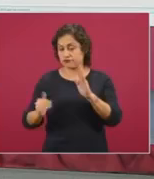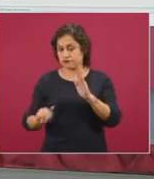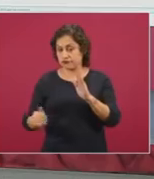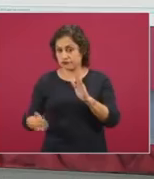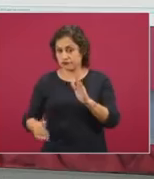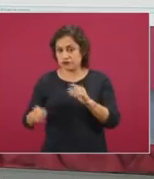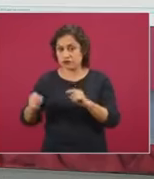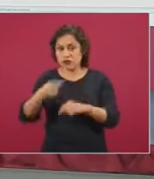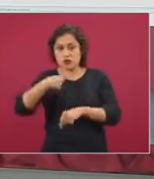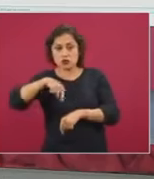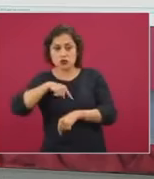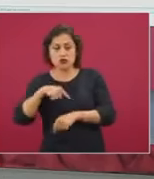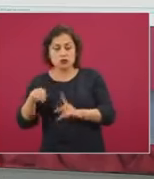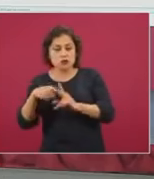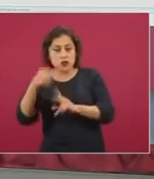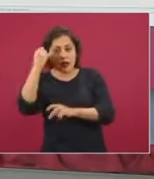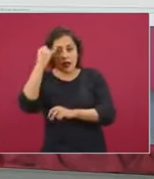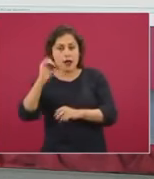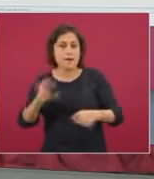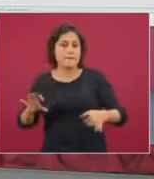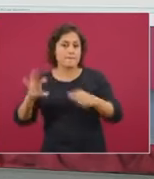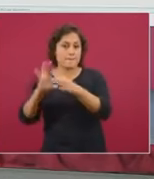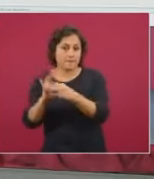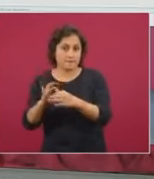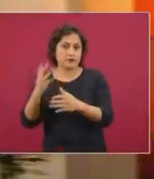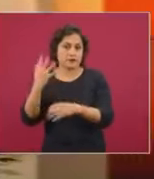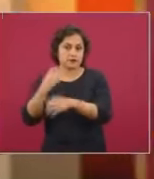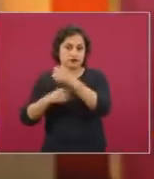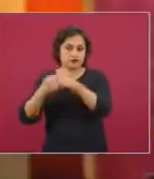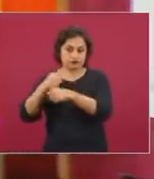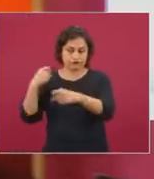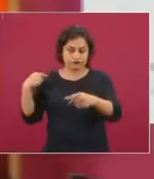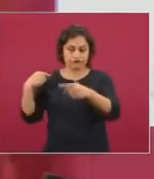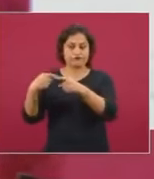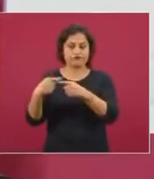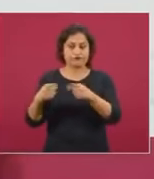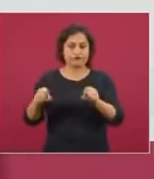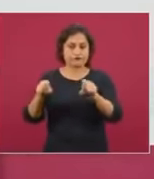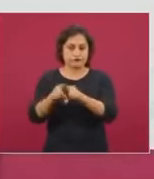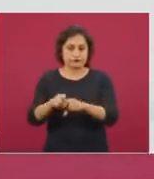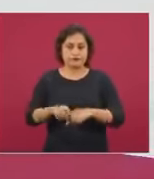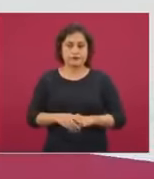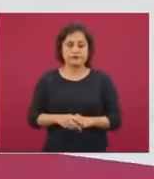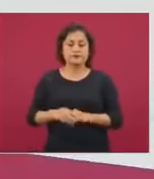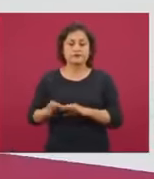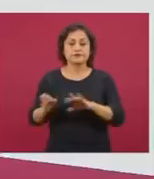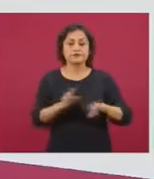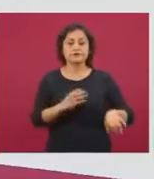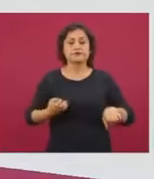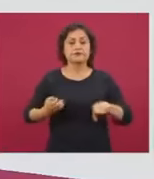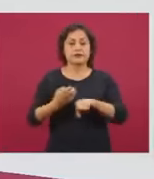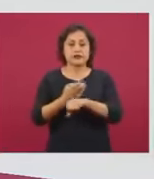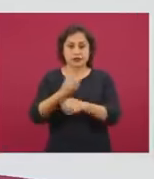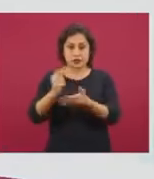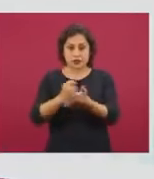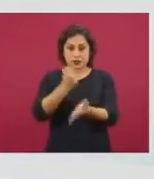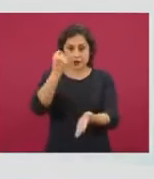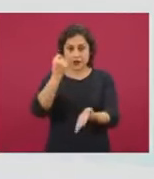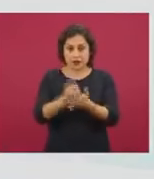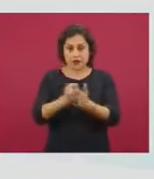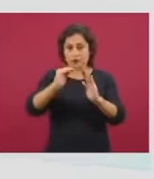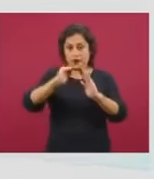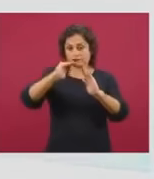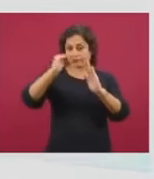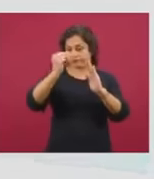últimos 5 años. Tamaulipas también con un descenso importante y ya desde